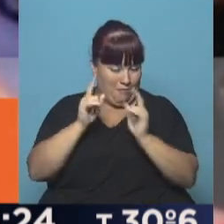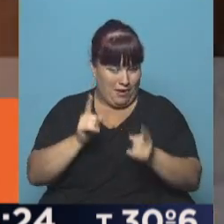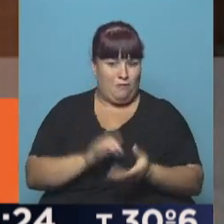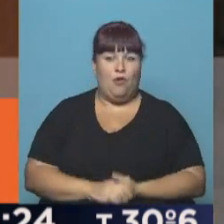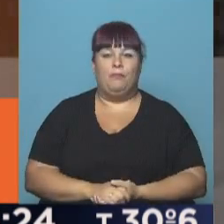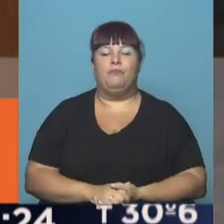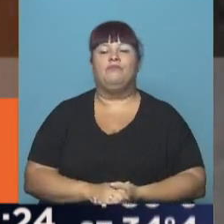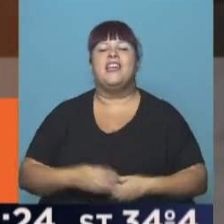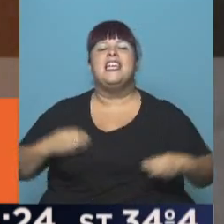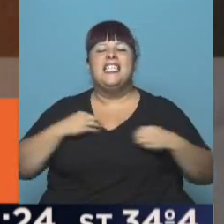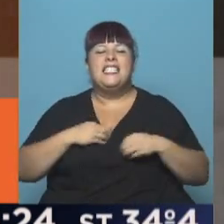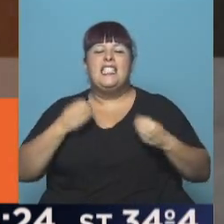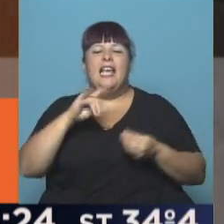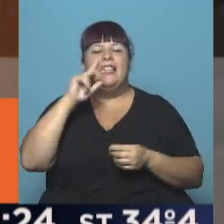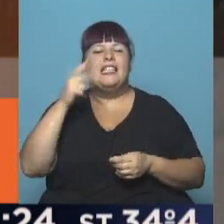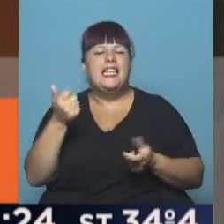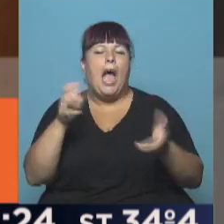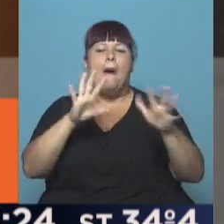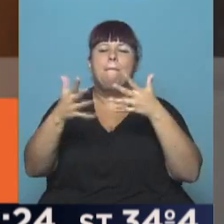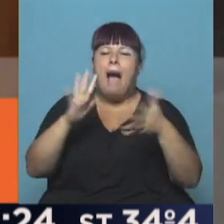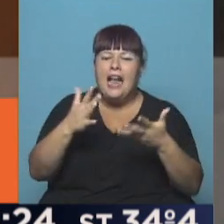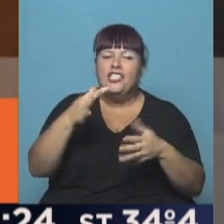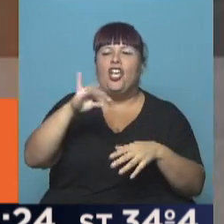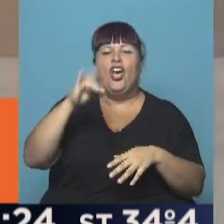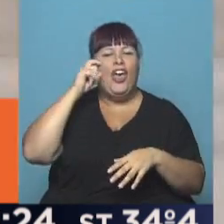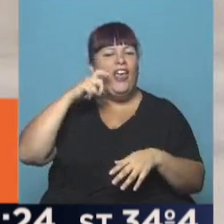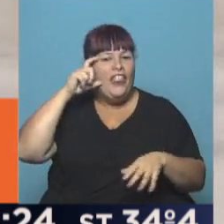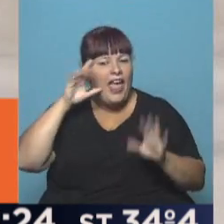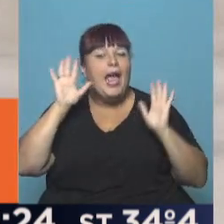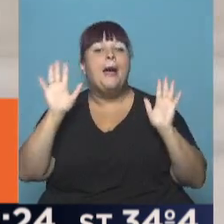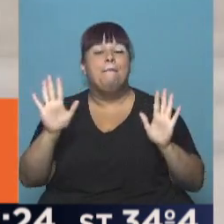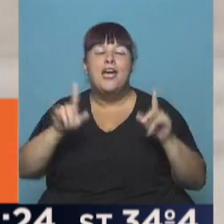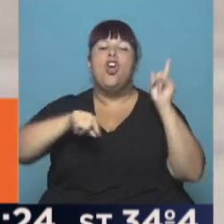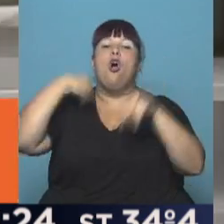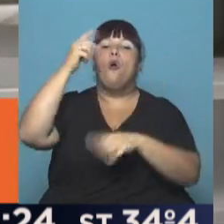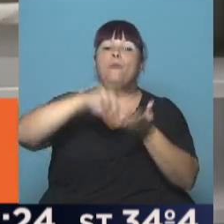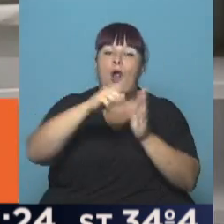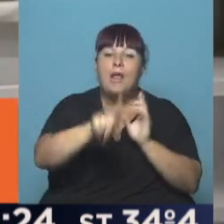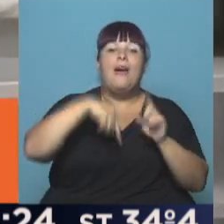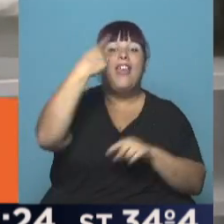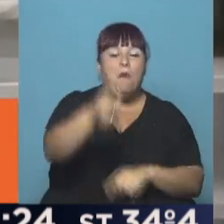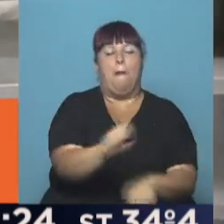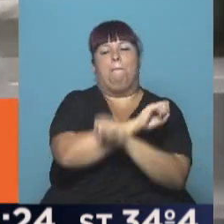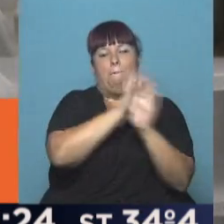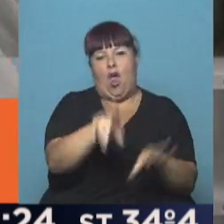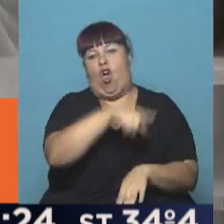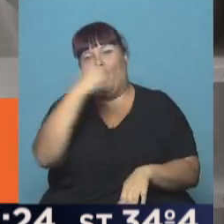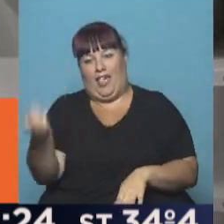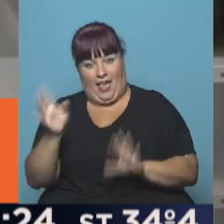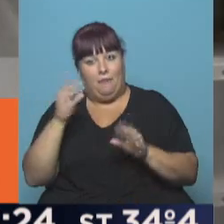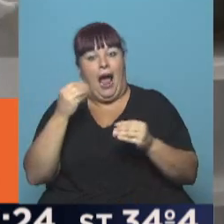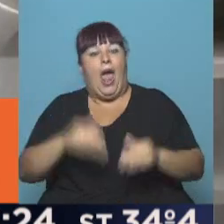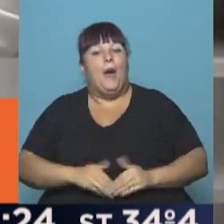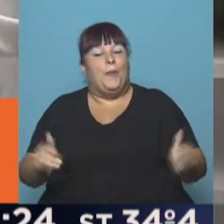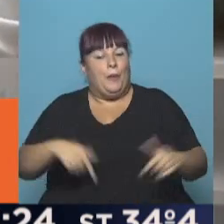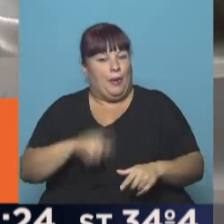los síntomas del cica son similares al dengue pero sus consecuencias pueden ser gravísimas para el desarrollo de